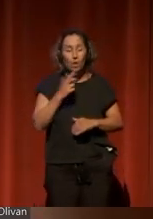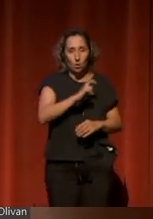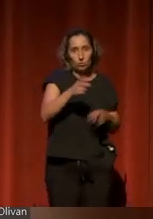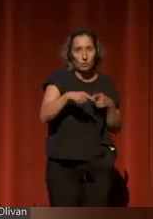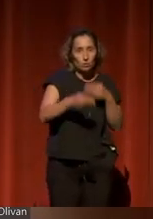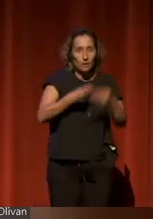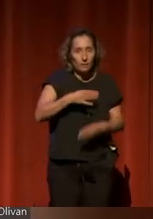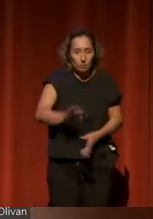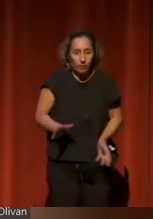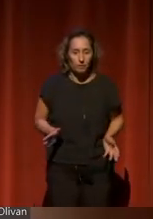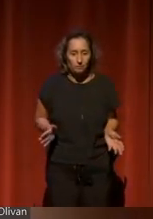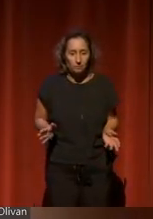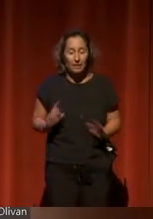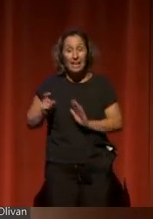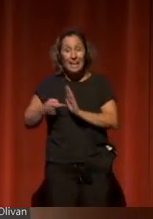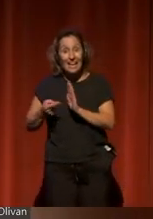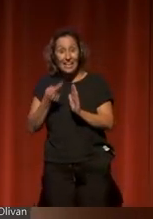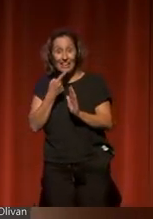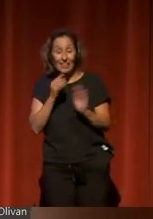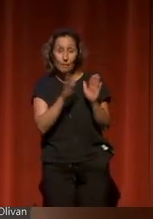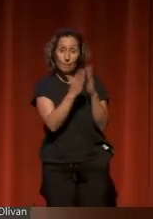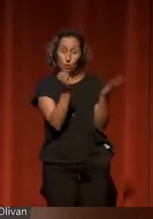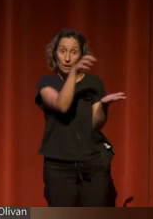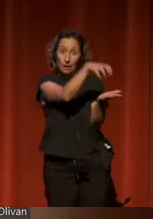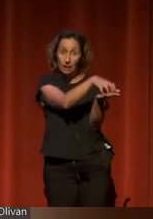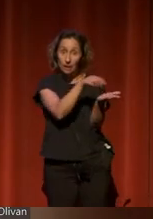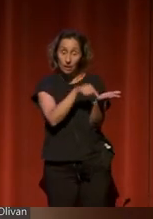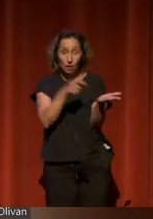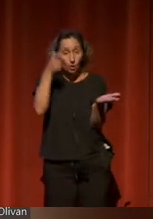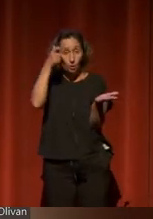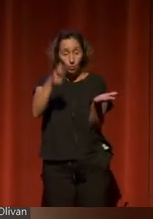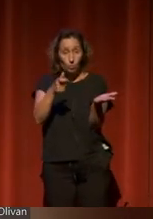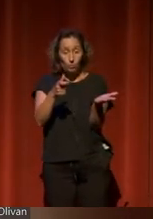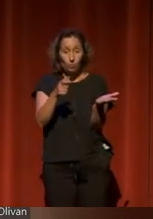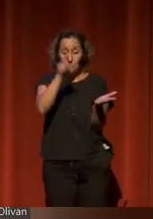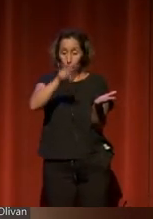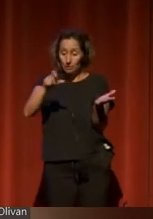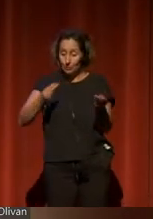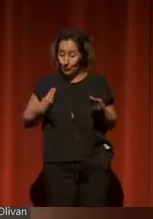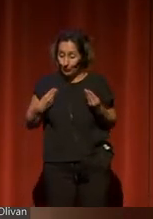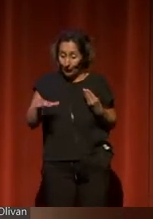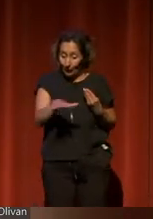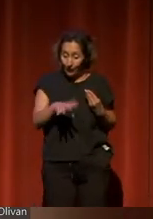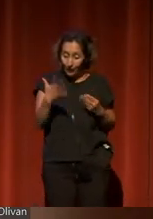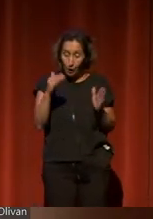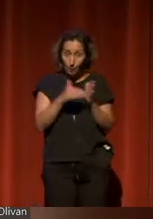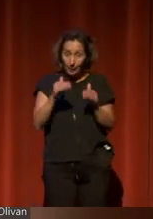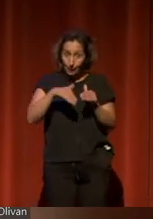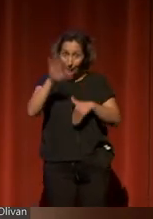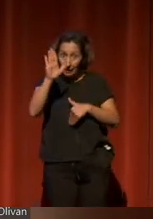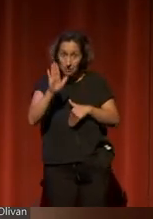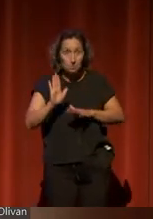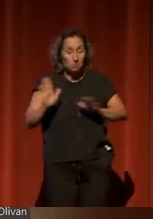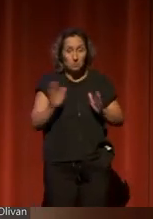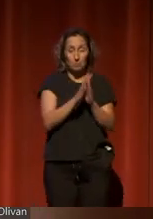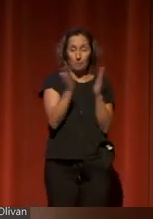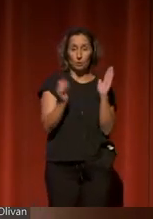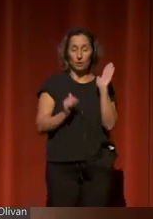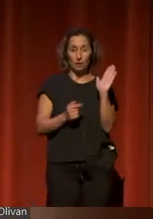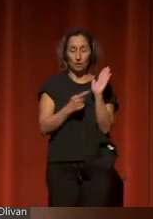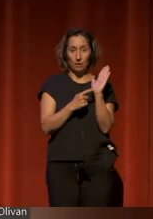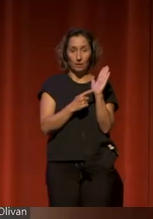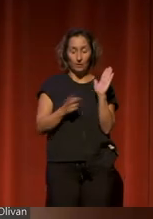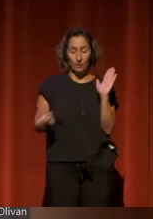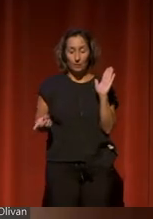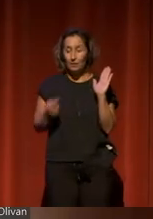aquí la ley dice que tiene que haber una biblioteca en un municipio de más de 5000 habitantes pero la ley no te dice que la biblioteca